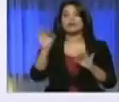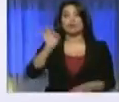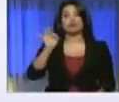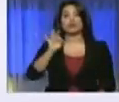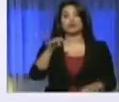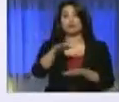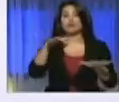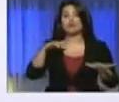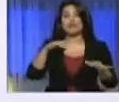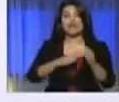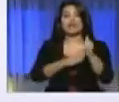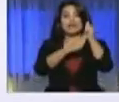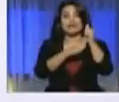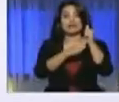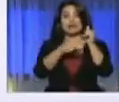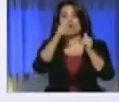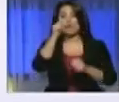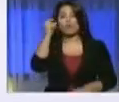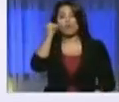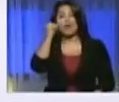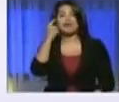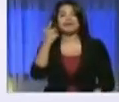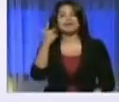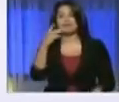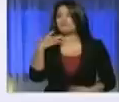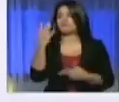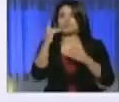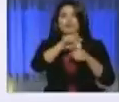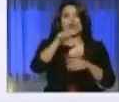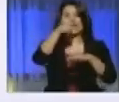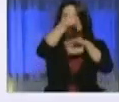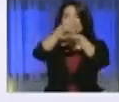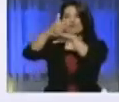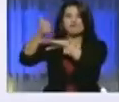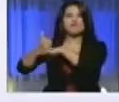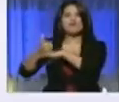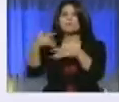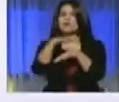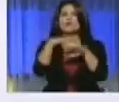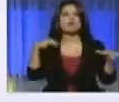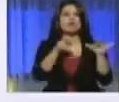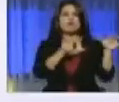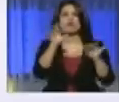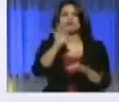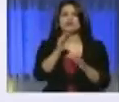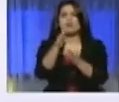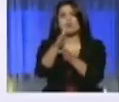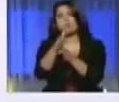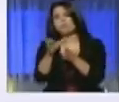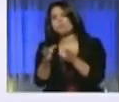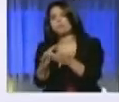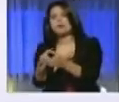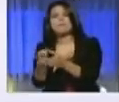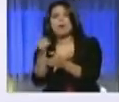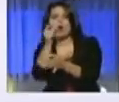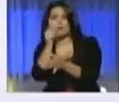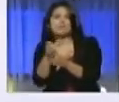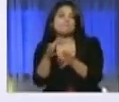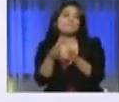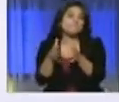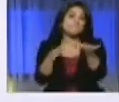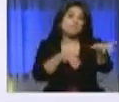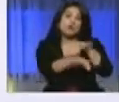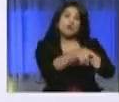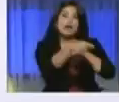los líderes, de las lideresas, de los jefes y jefas de los CLAP, 80% son mujeres